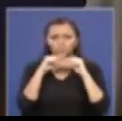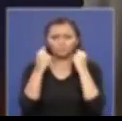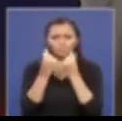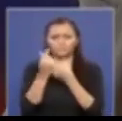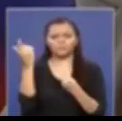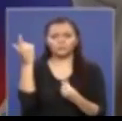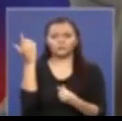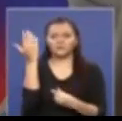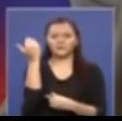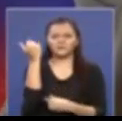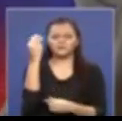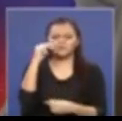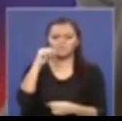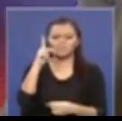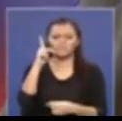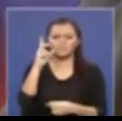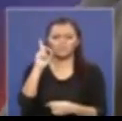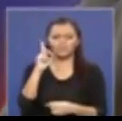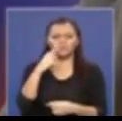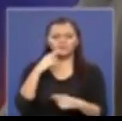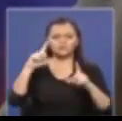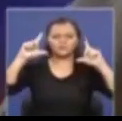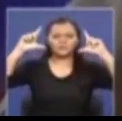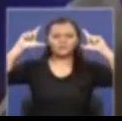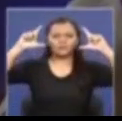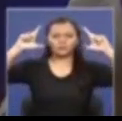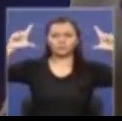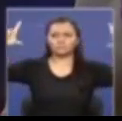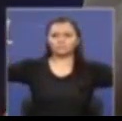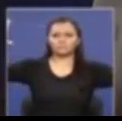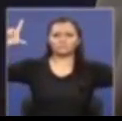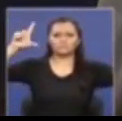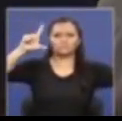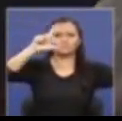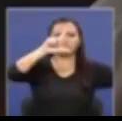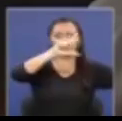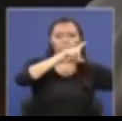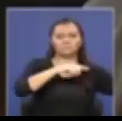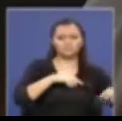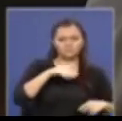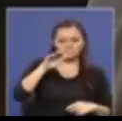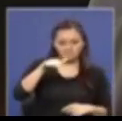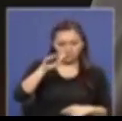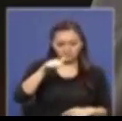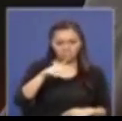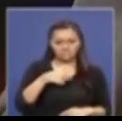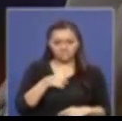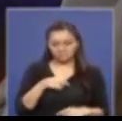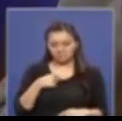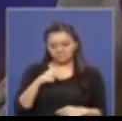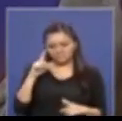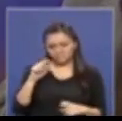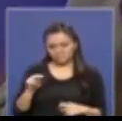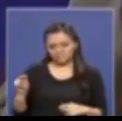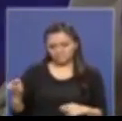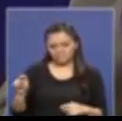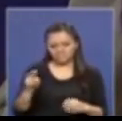desaparecidos que van a protestar a la Plaza Grande con las fotos haciendo creer que esa